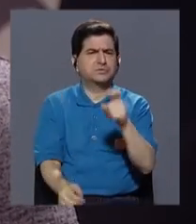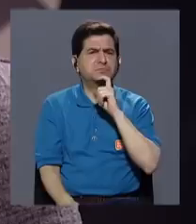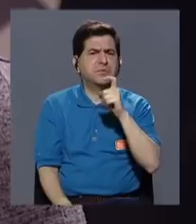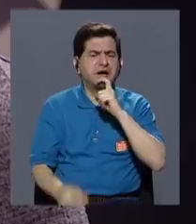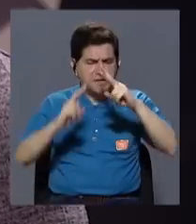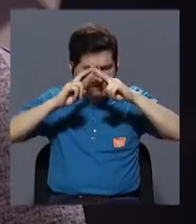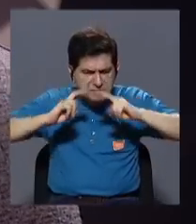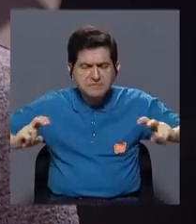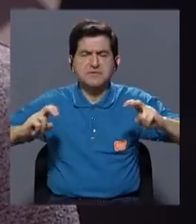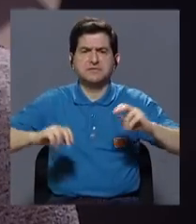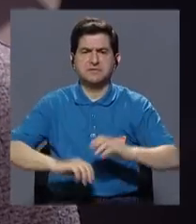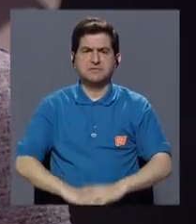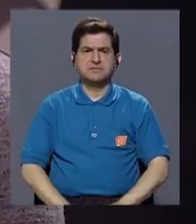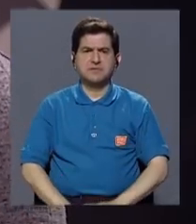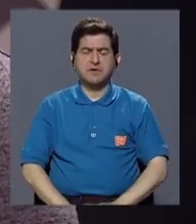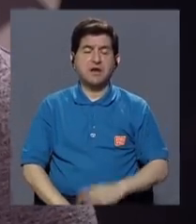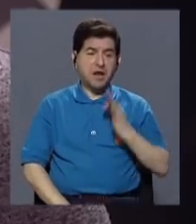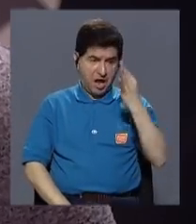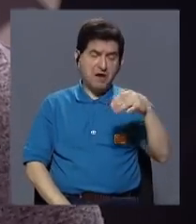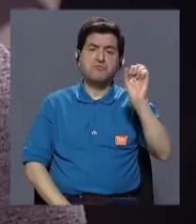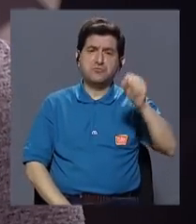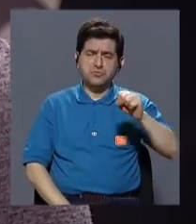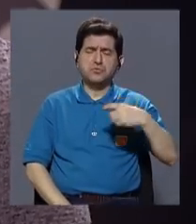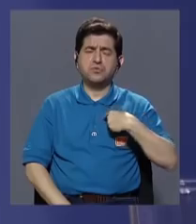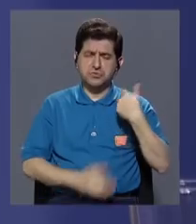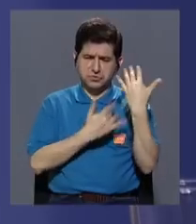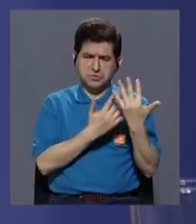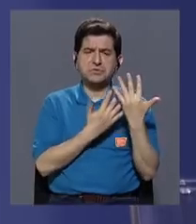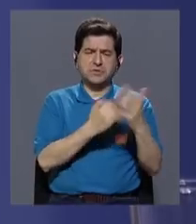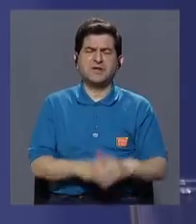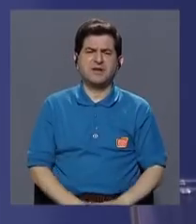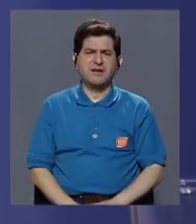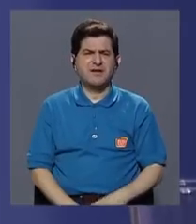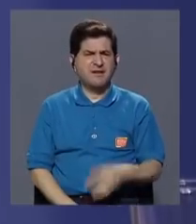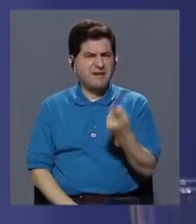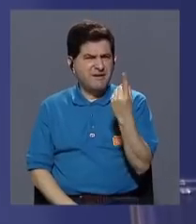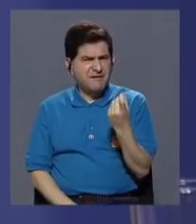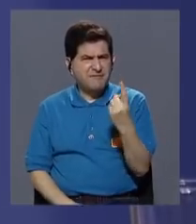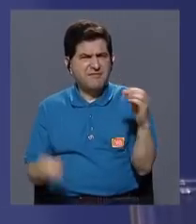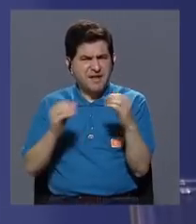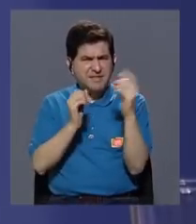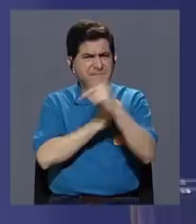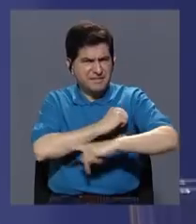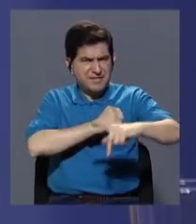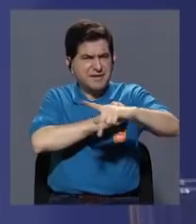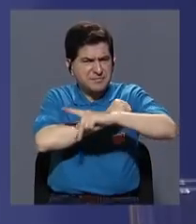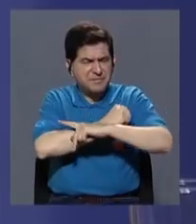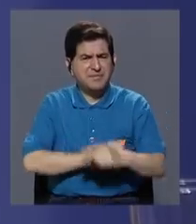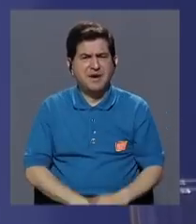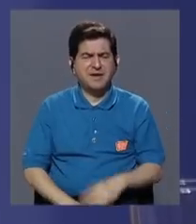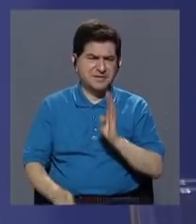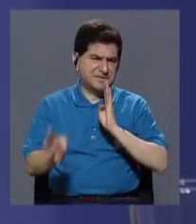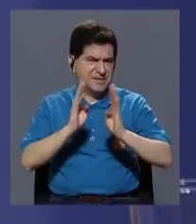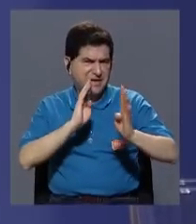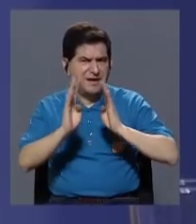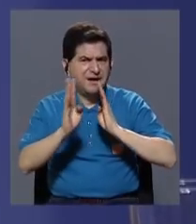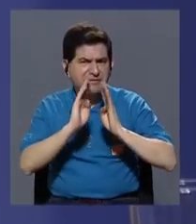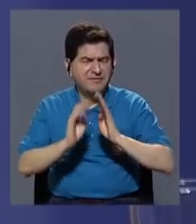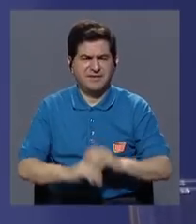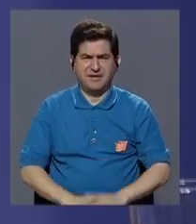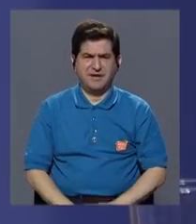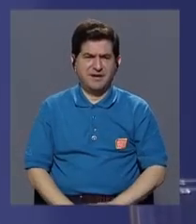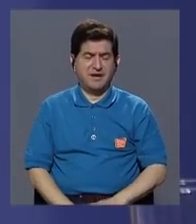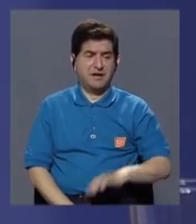más difíciles de tocar entonces por supuesto que a futuro si se espera y además ezentis que hace falta más de eso en el país que se hable más